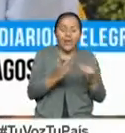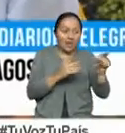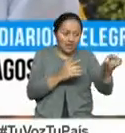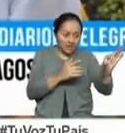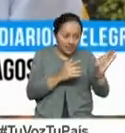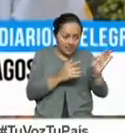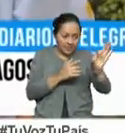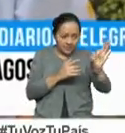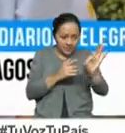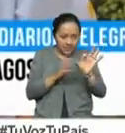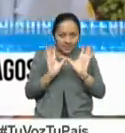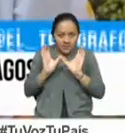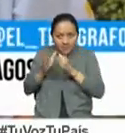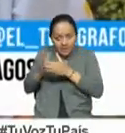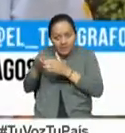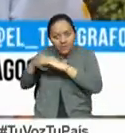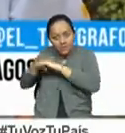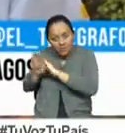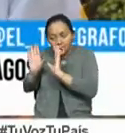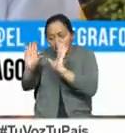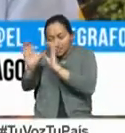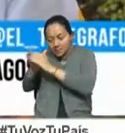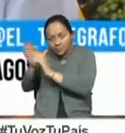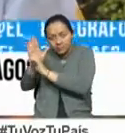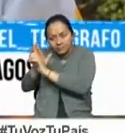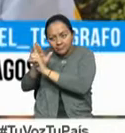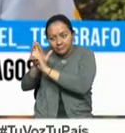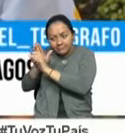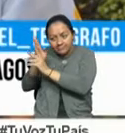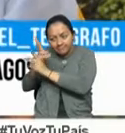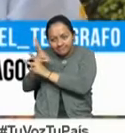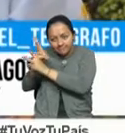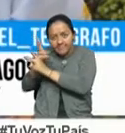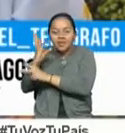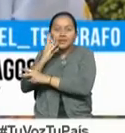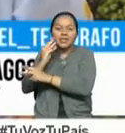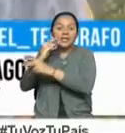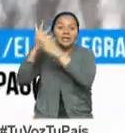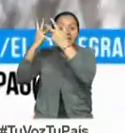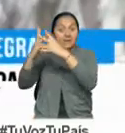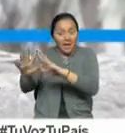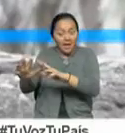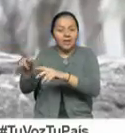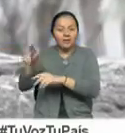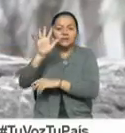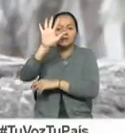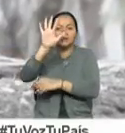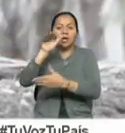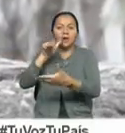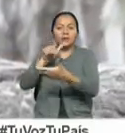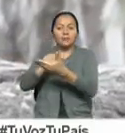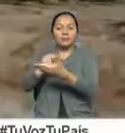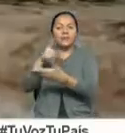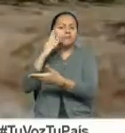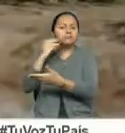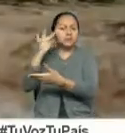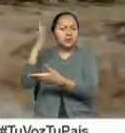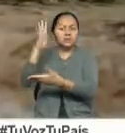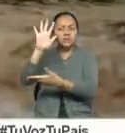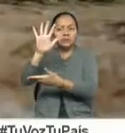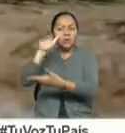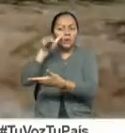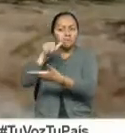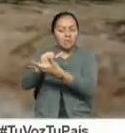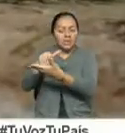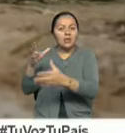en cautiverio, sobre la base de la experiencia que tiene el Parque Nacional Galápagos, que lleva ya 5.000 individuos que